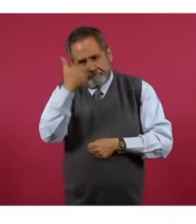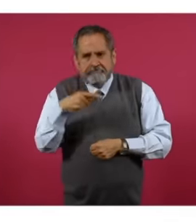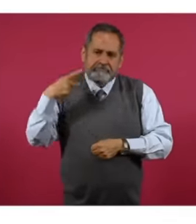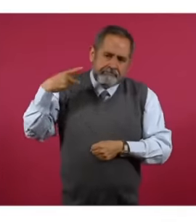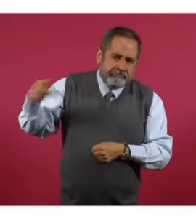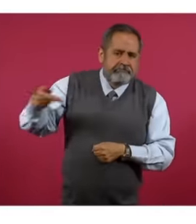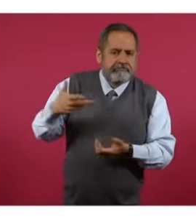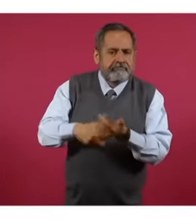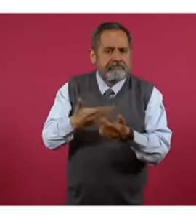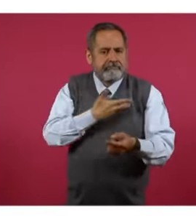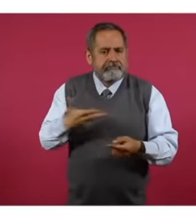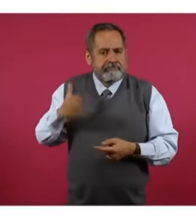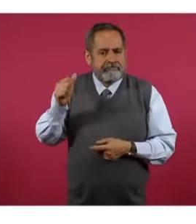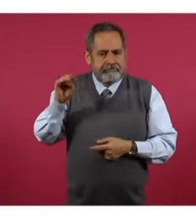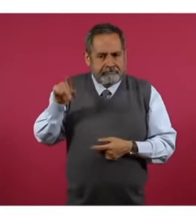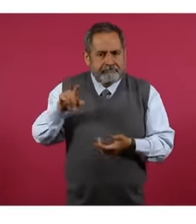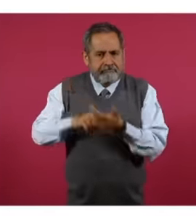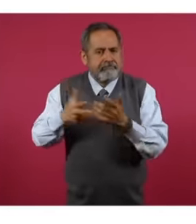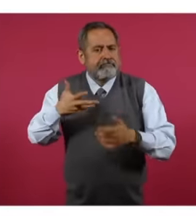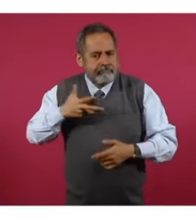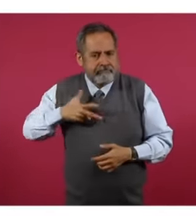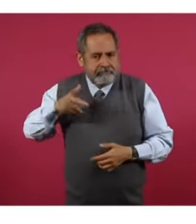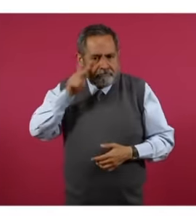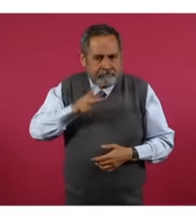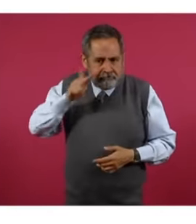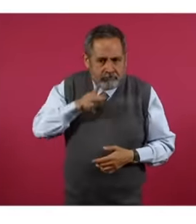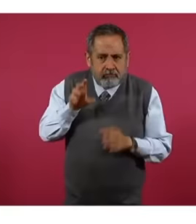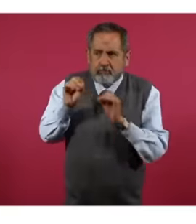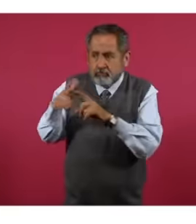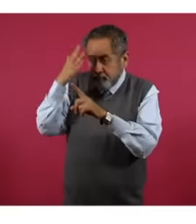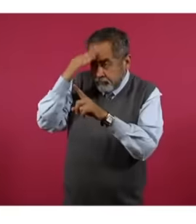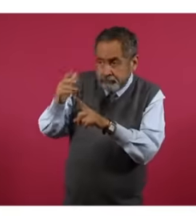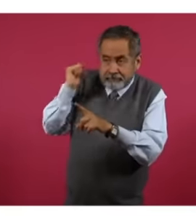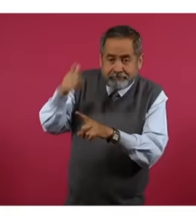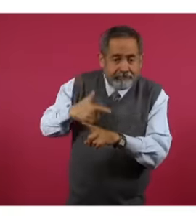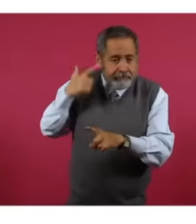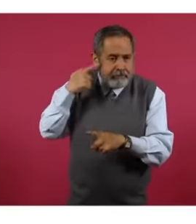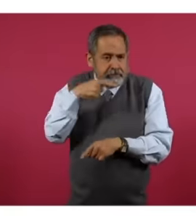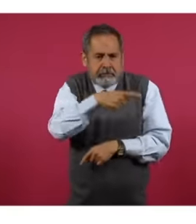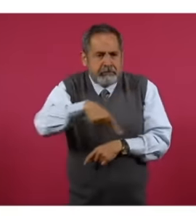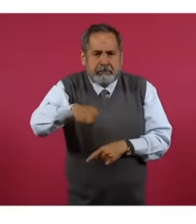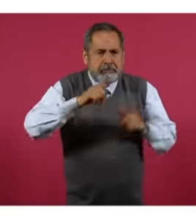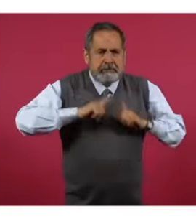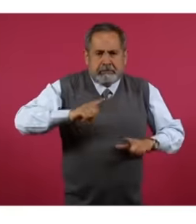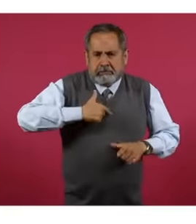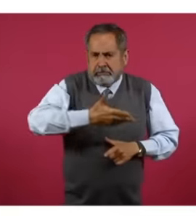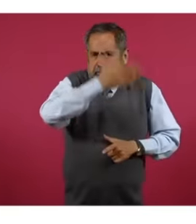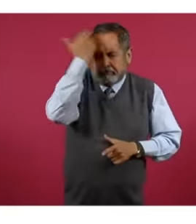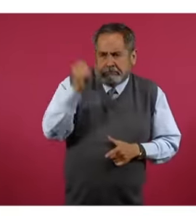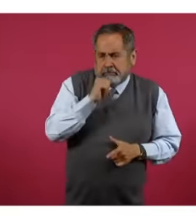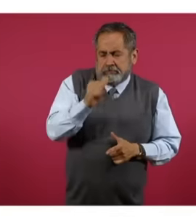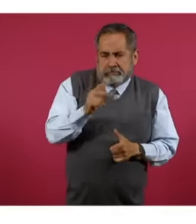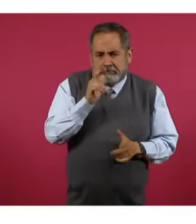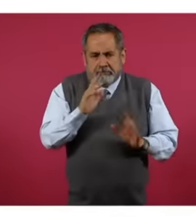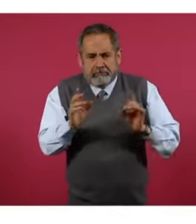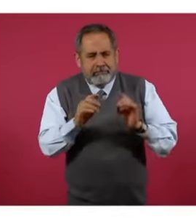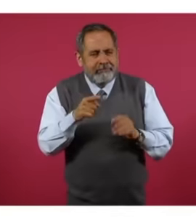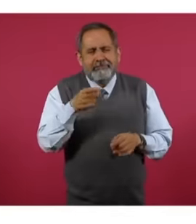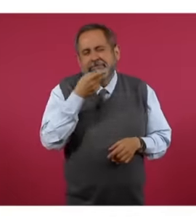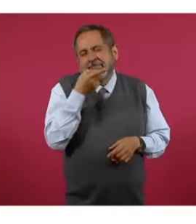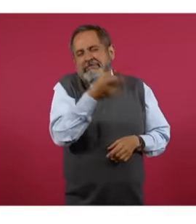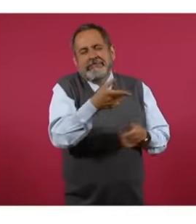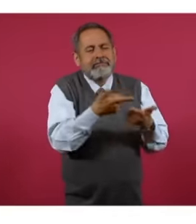el ahora presidente López Obrador aprobó o siquiera supo del dinero que, según otras fuentes de la investigación, el cártel de